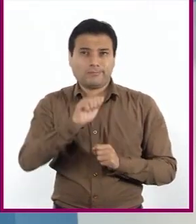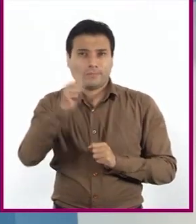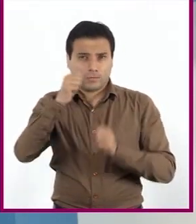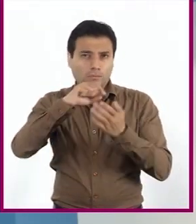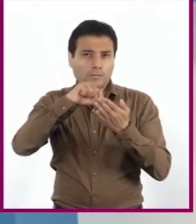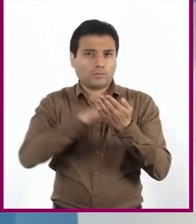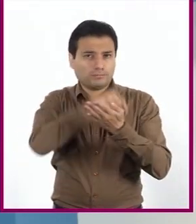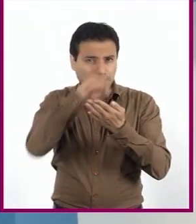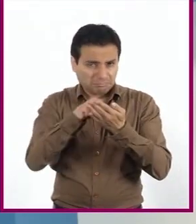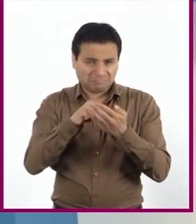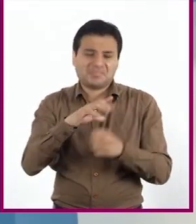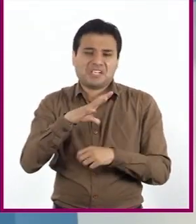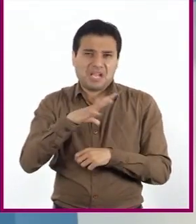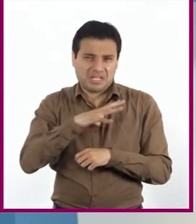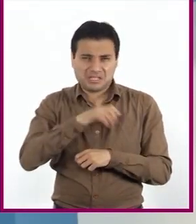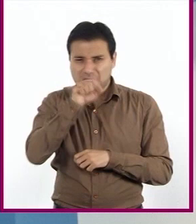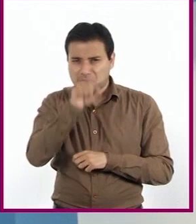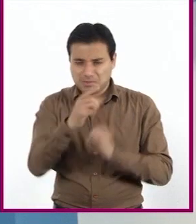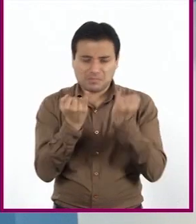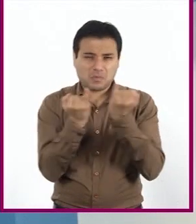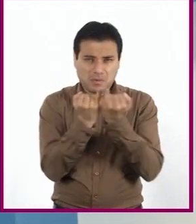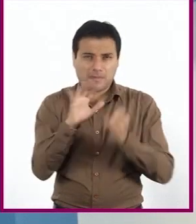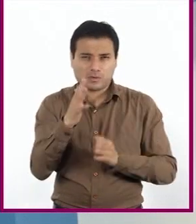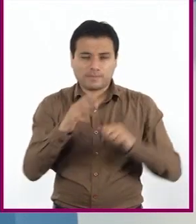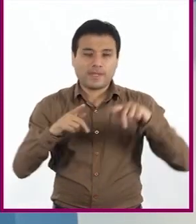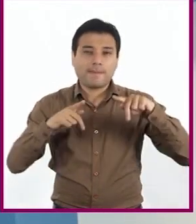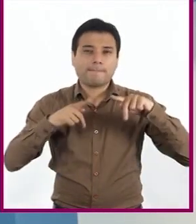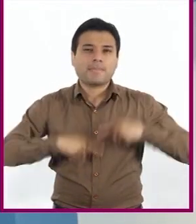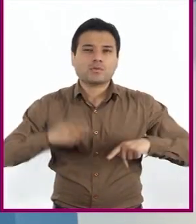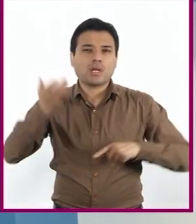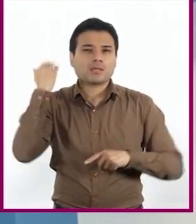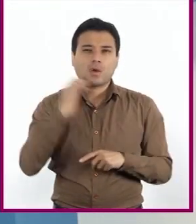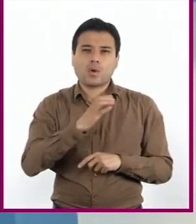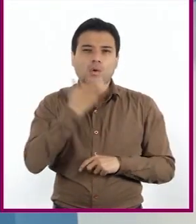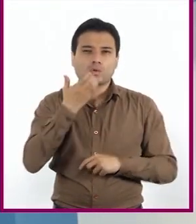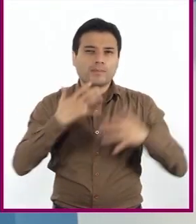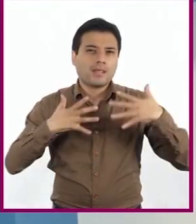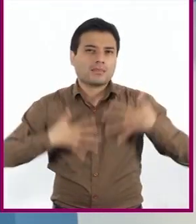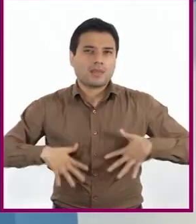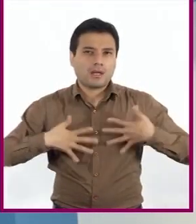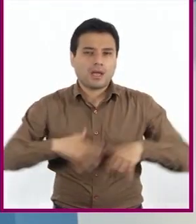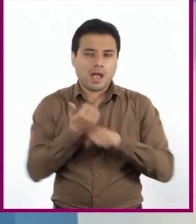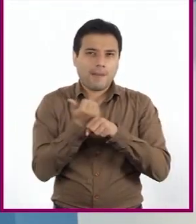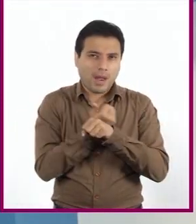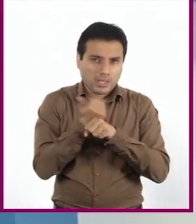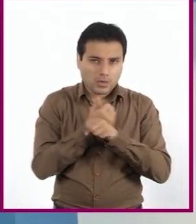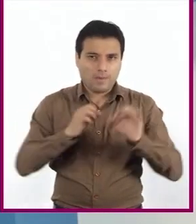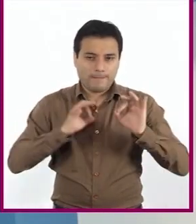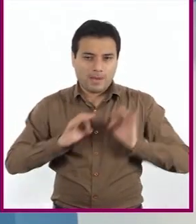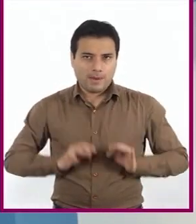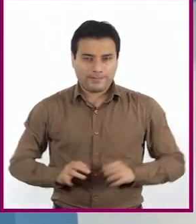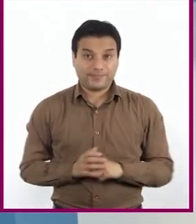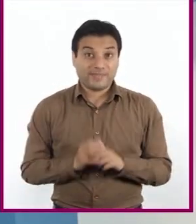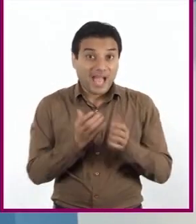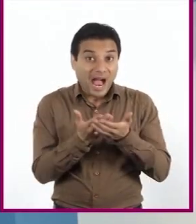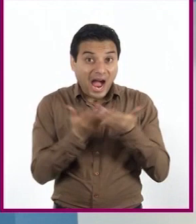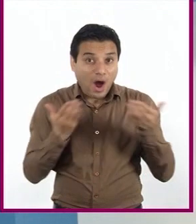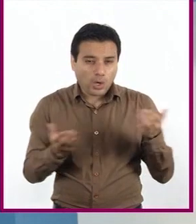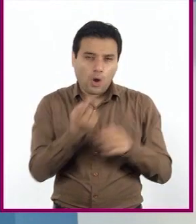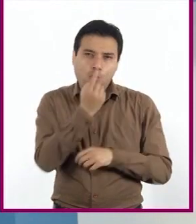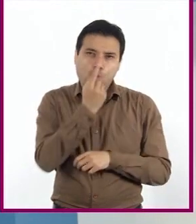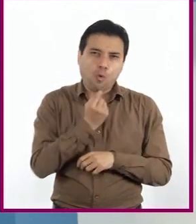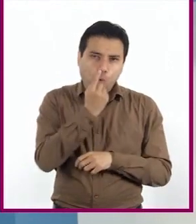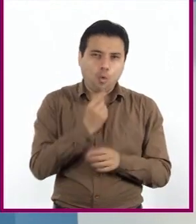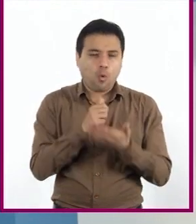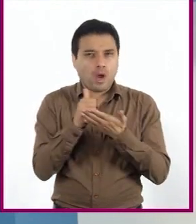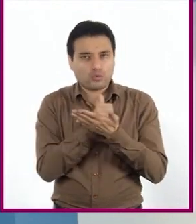país. Al principio, los participantes se vestían con trajes amarillos y moteados, pero ahora lo hacen de rojo,